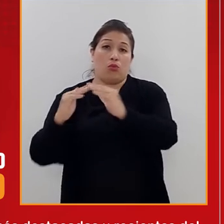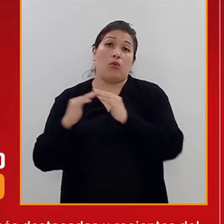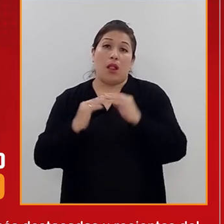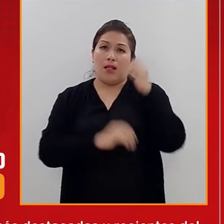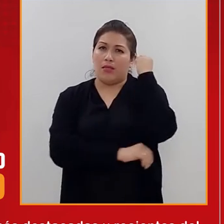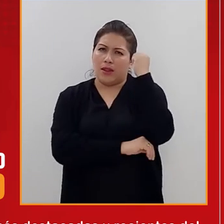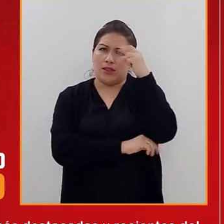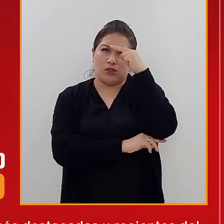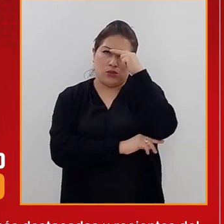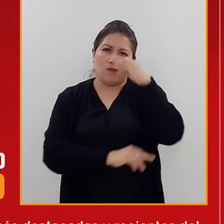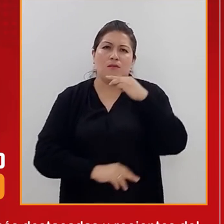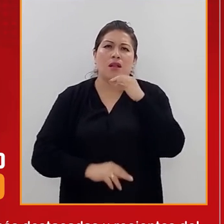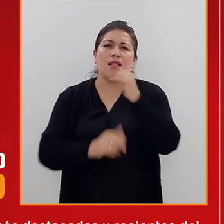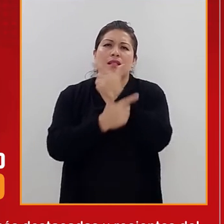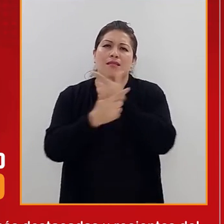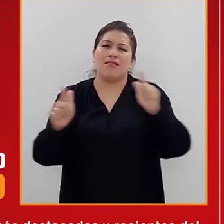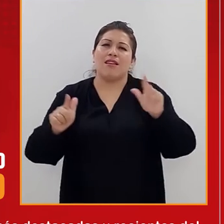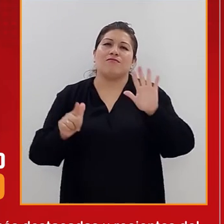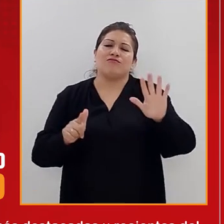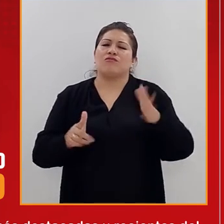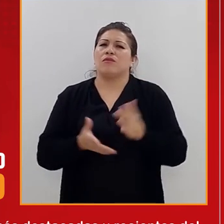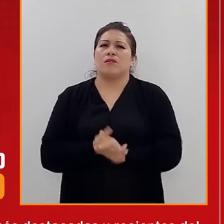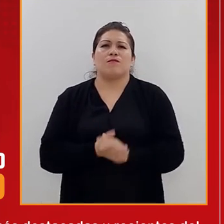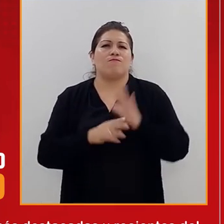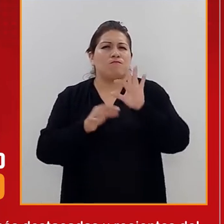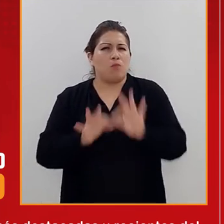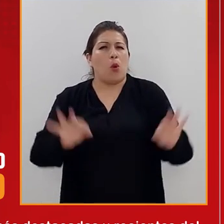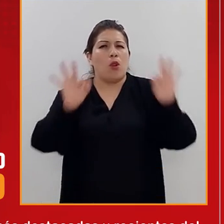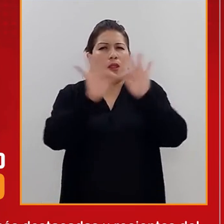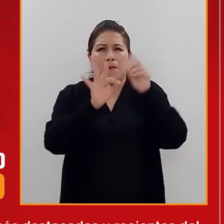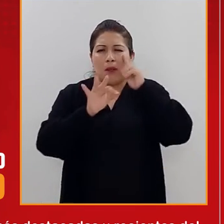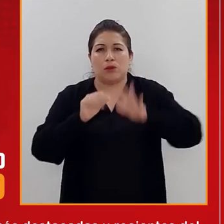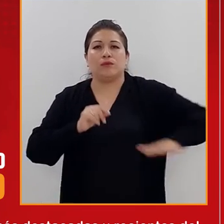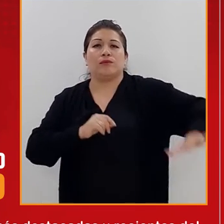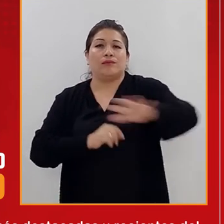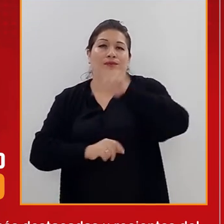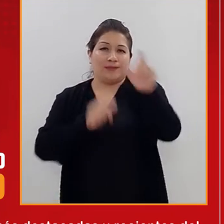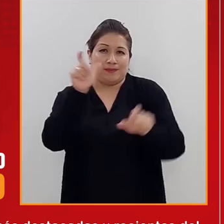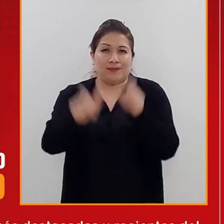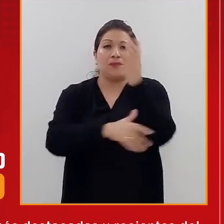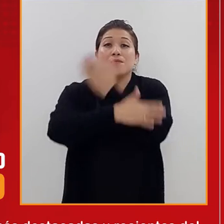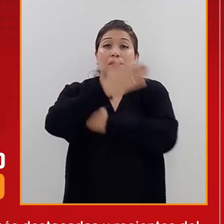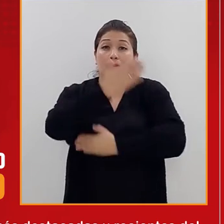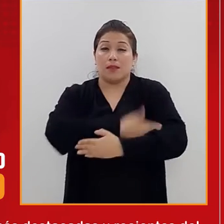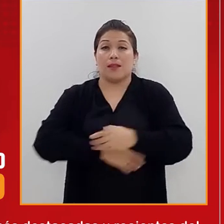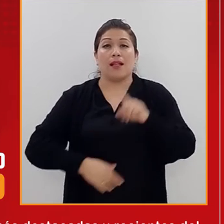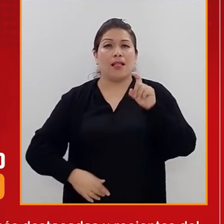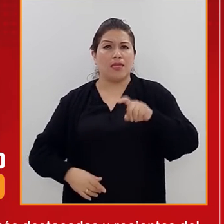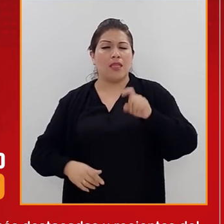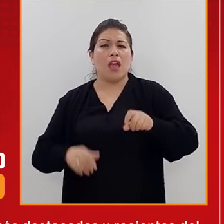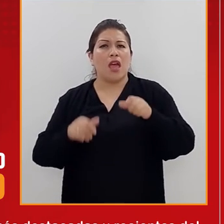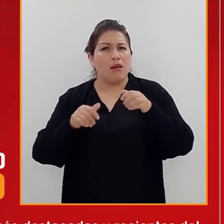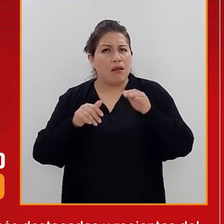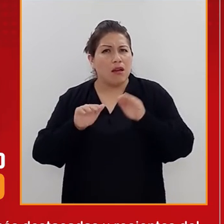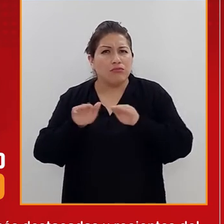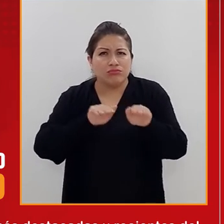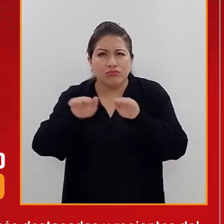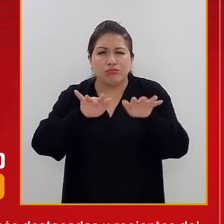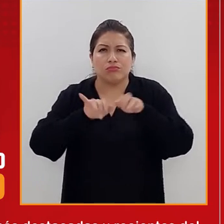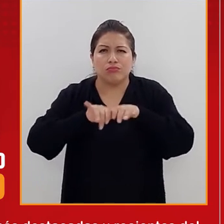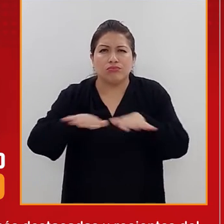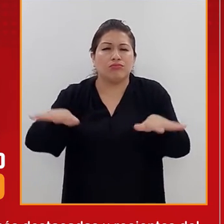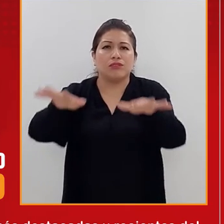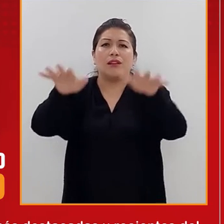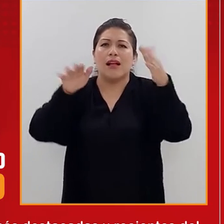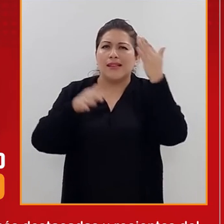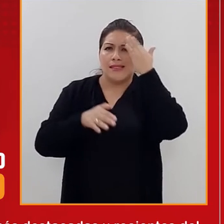de igualdad de todos los derechos humanos y libertades fundamentales por todas las personas con discapacidad, y promover